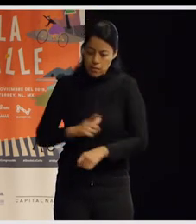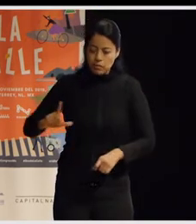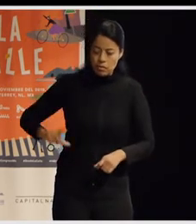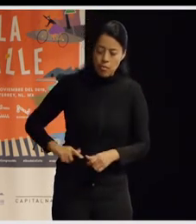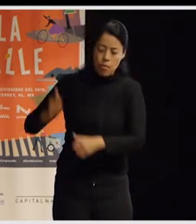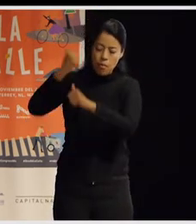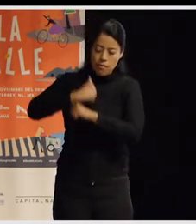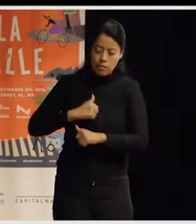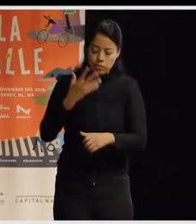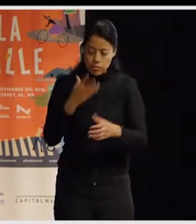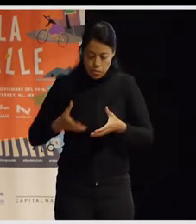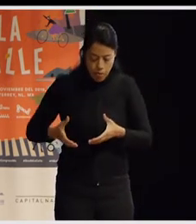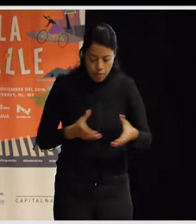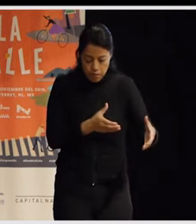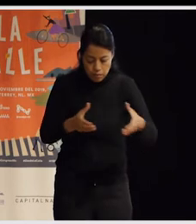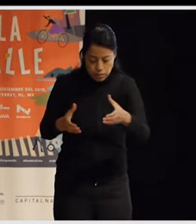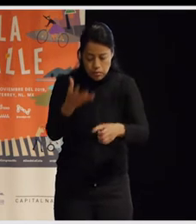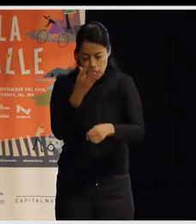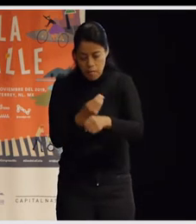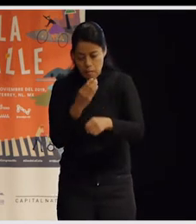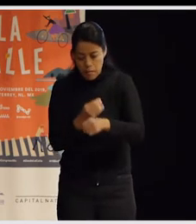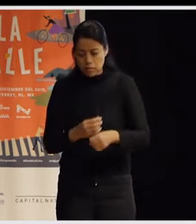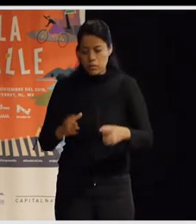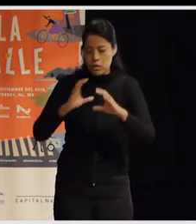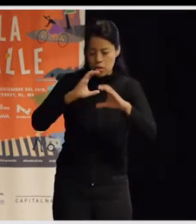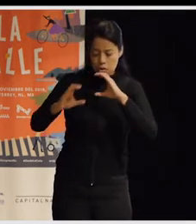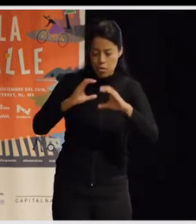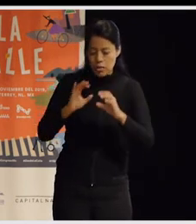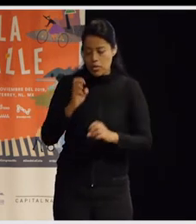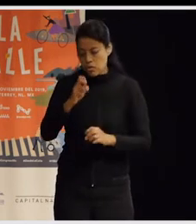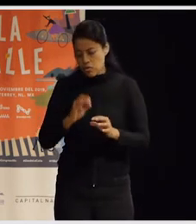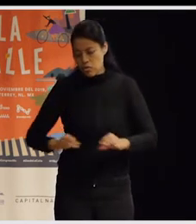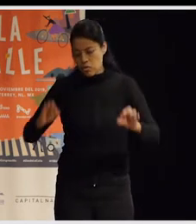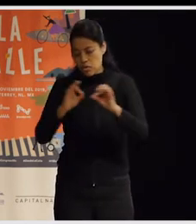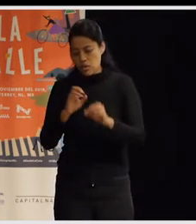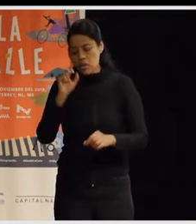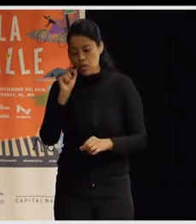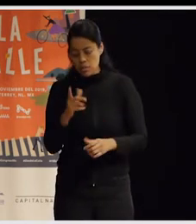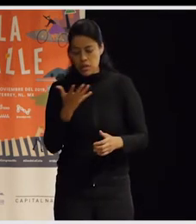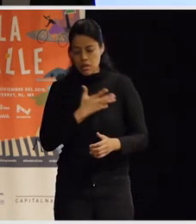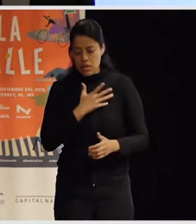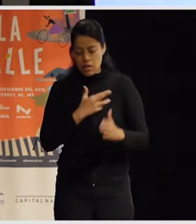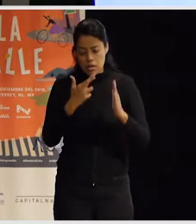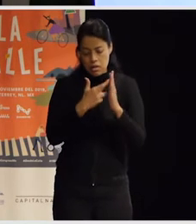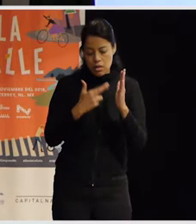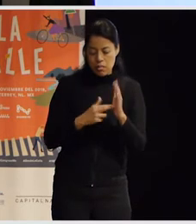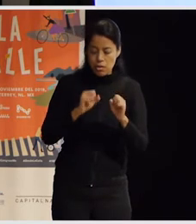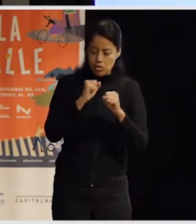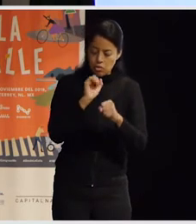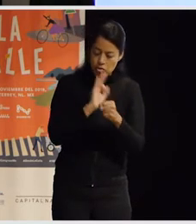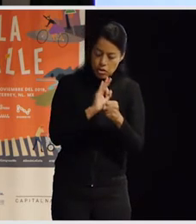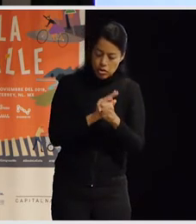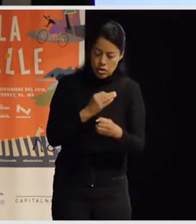infraestructura de implementar una estrategia de comunicación esto también es súper importante y de generar protocolos de seguridad todo esto pues lo